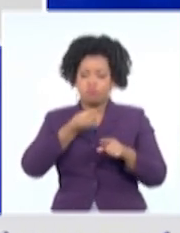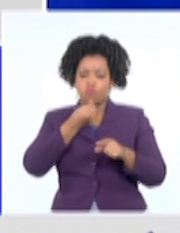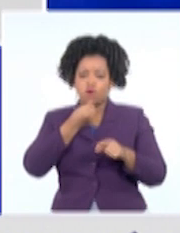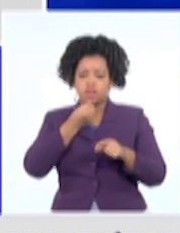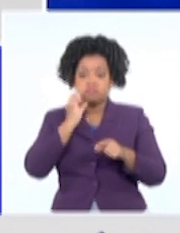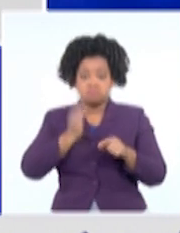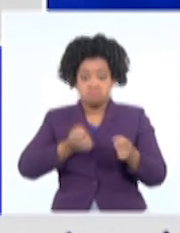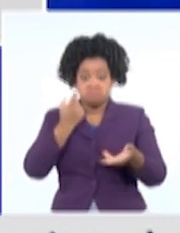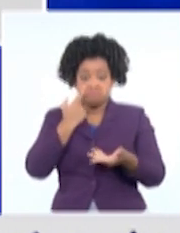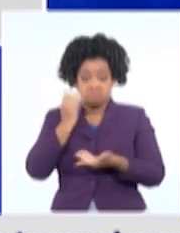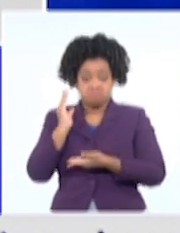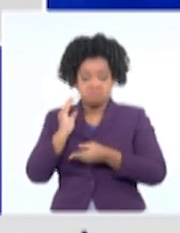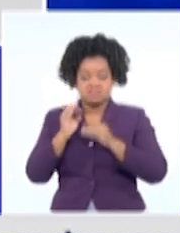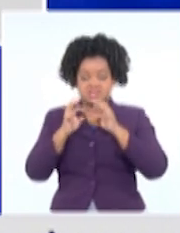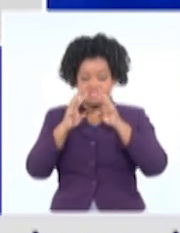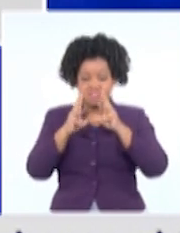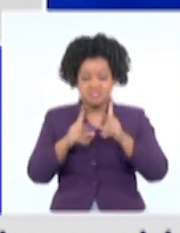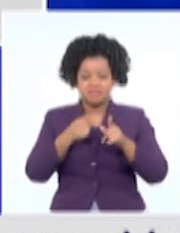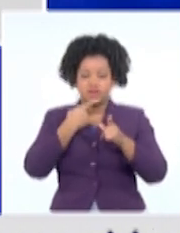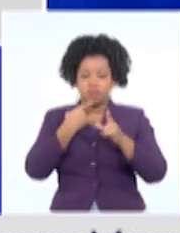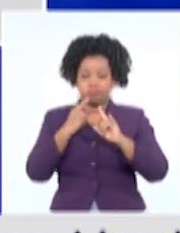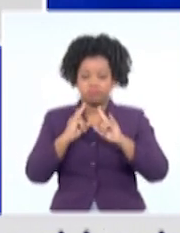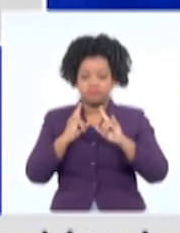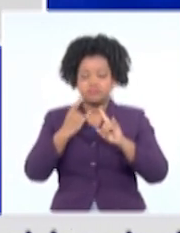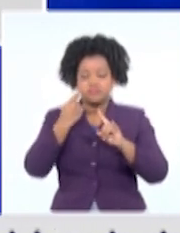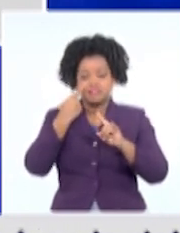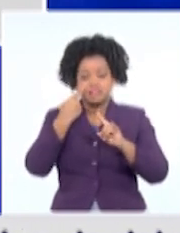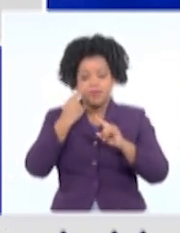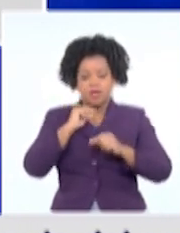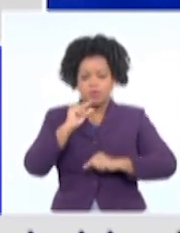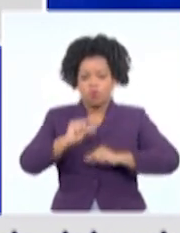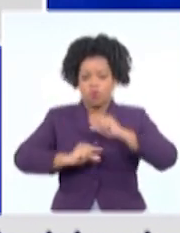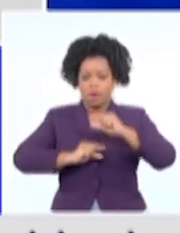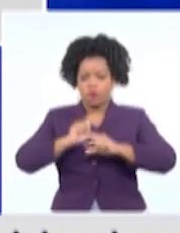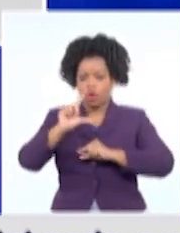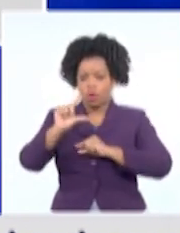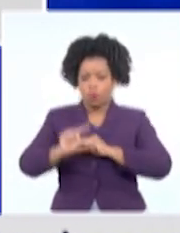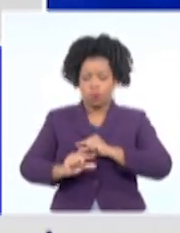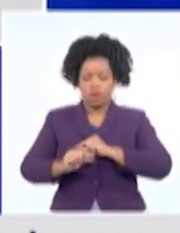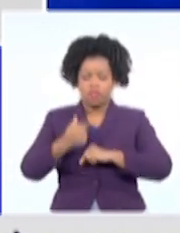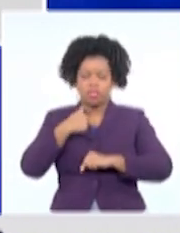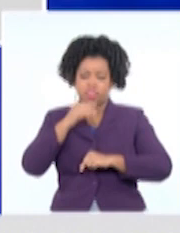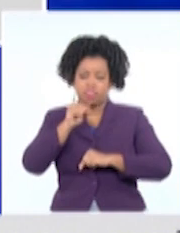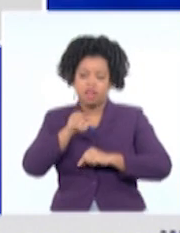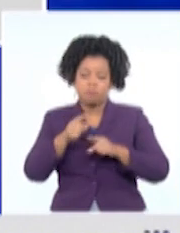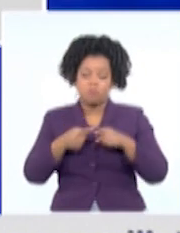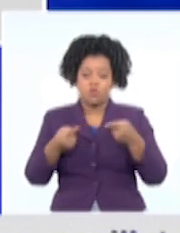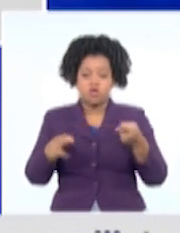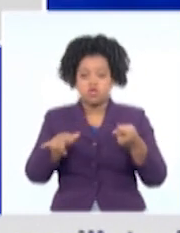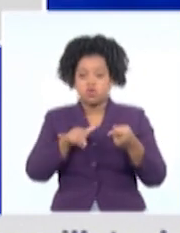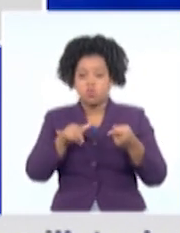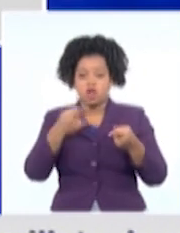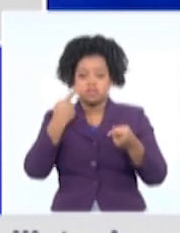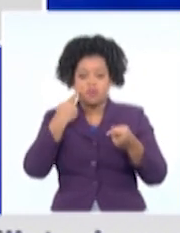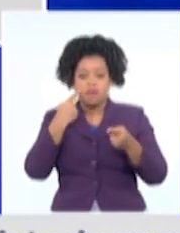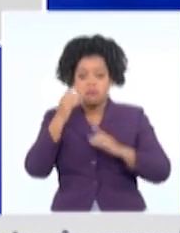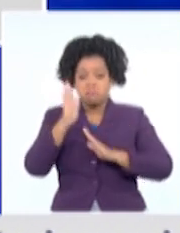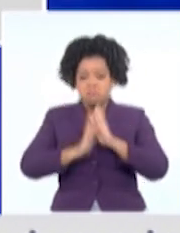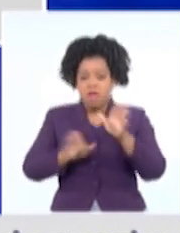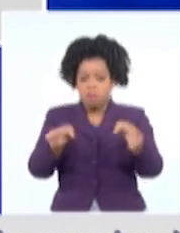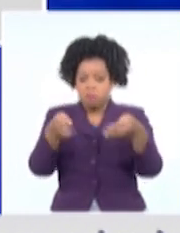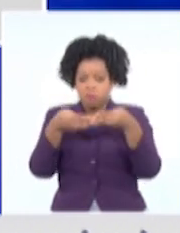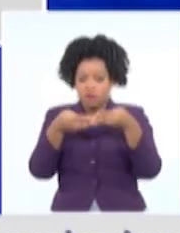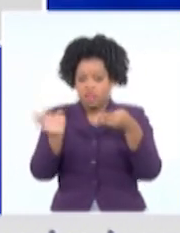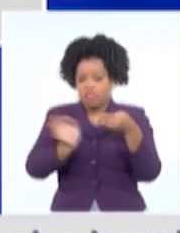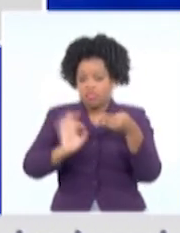el gráfico donde se ve cómo ha ido disminuyendo. Digo porque no podemos hablar de mes cerrado, el mes no se ha acabado.